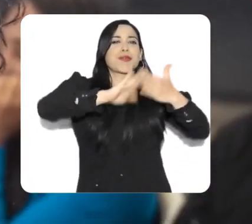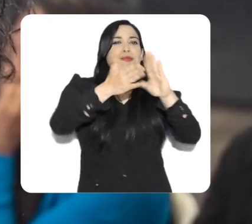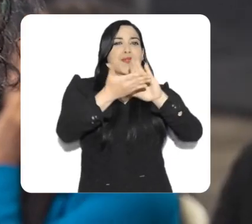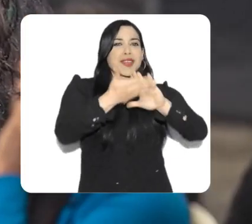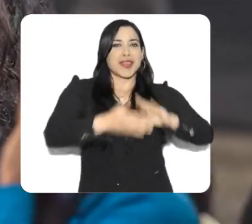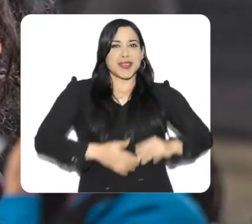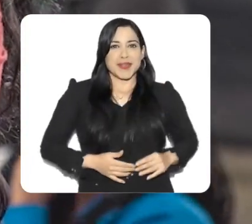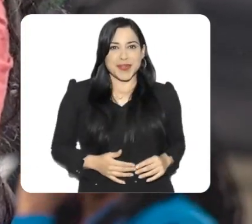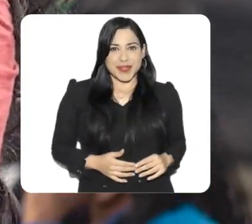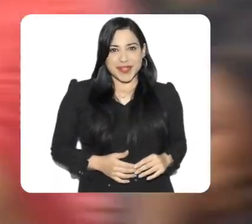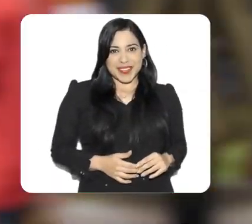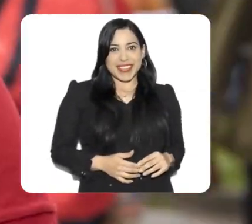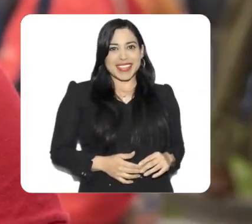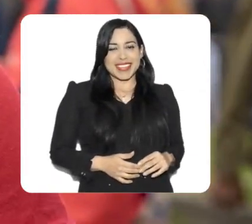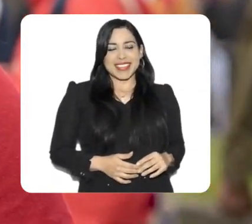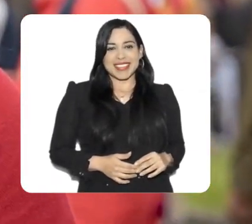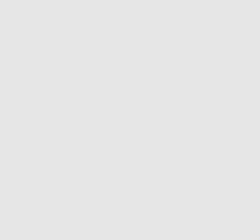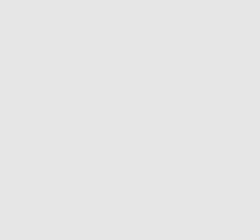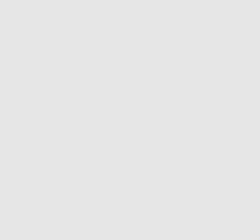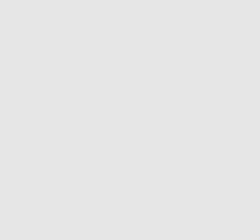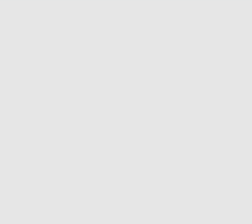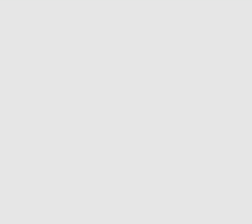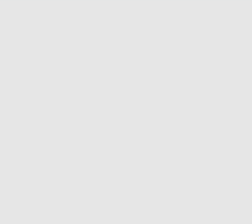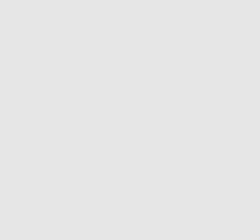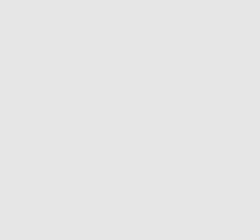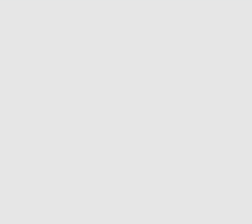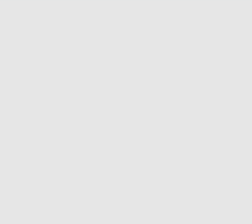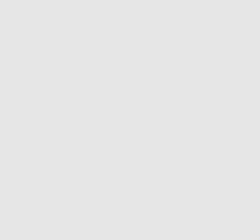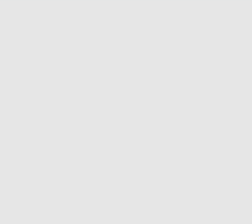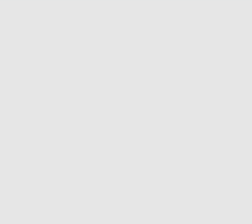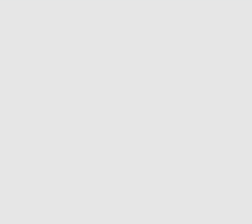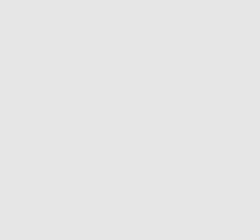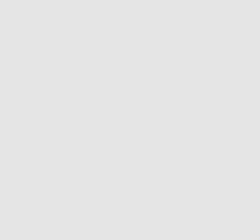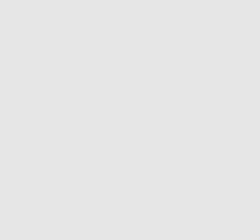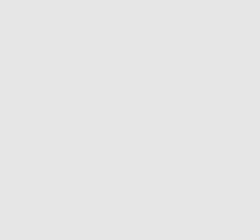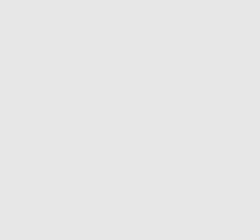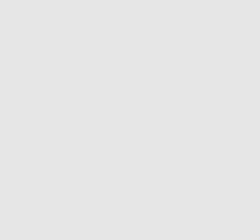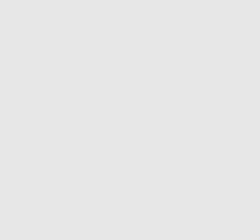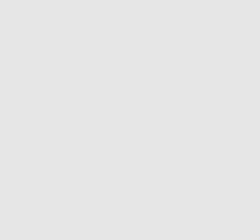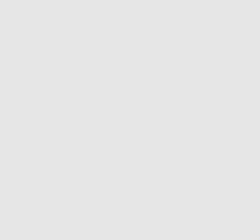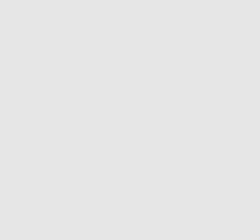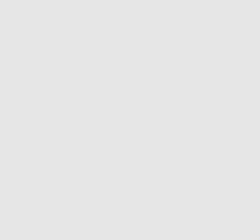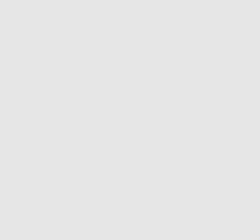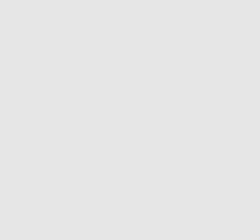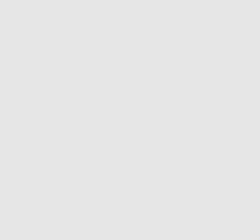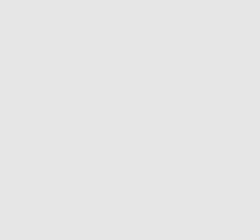es con inversión para las comunidades. Colombia, potencia de la vida.